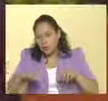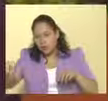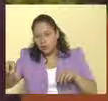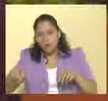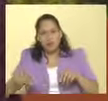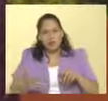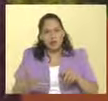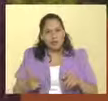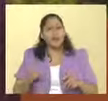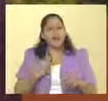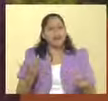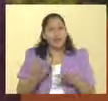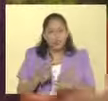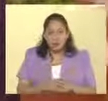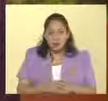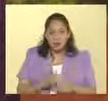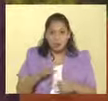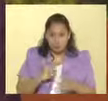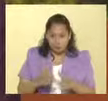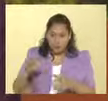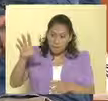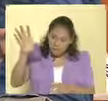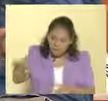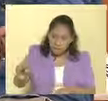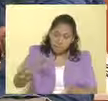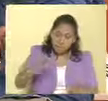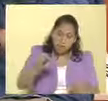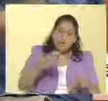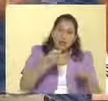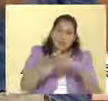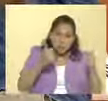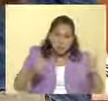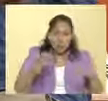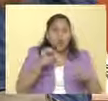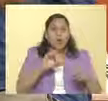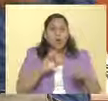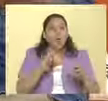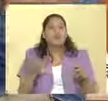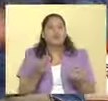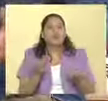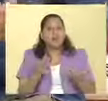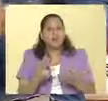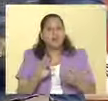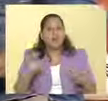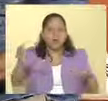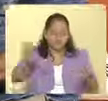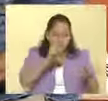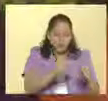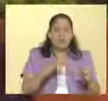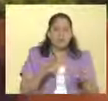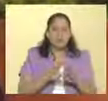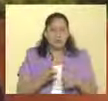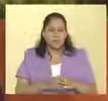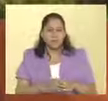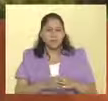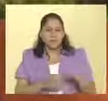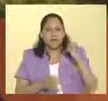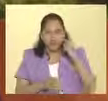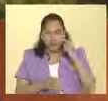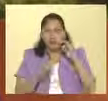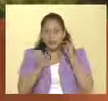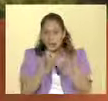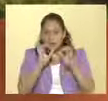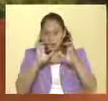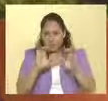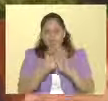nuevo. ¿Qué hacemos en esos casos? ¿Los volvemos a separar desde el primer punto o...? Hay que volverlos a separar, pero también, ojo, porque